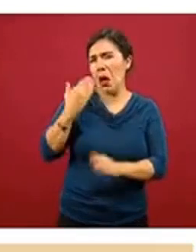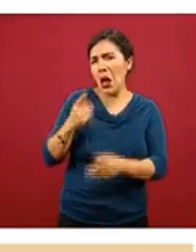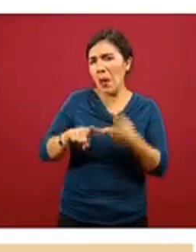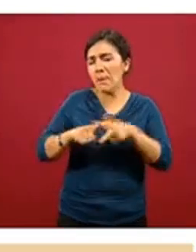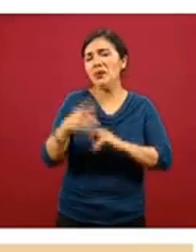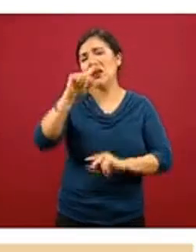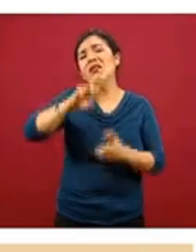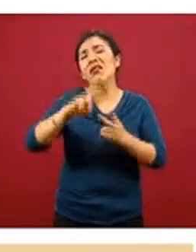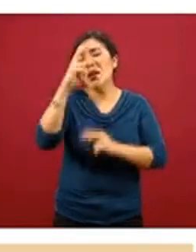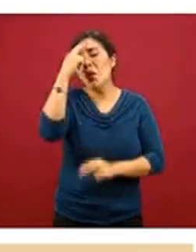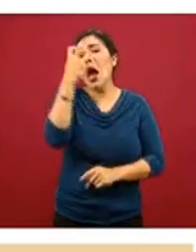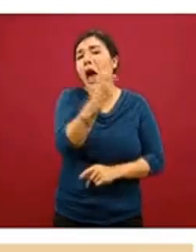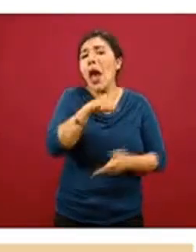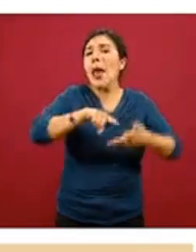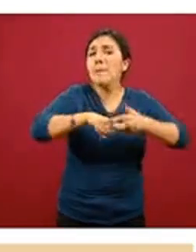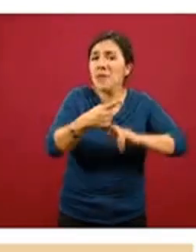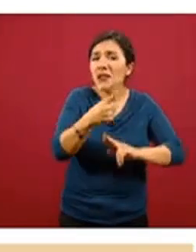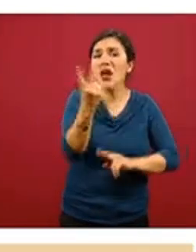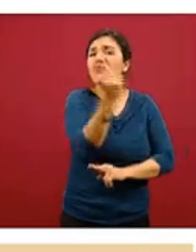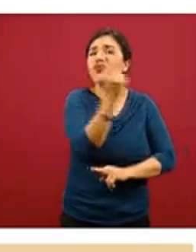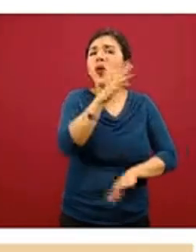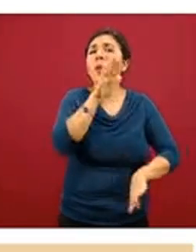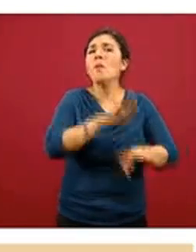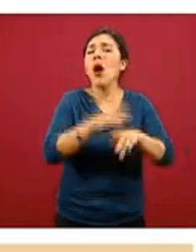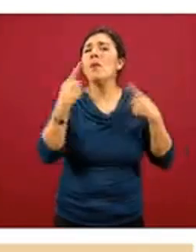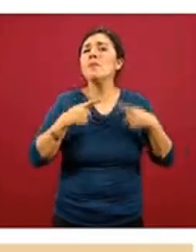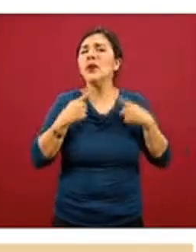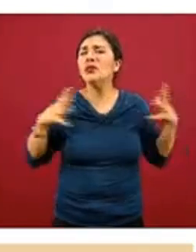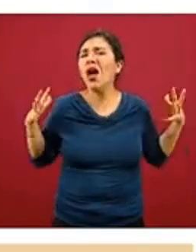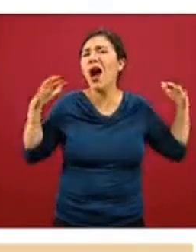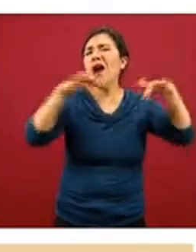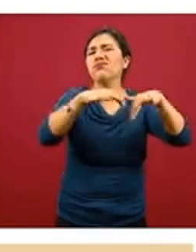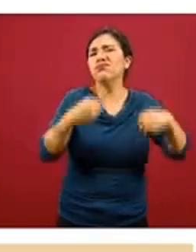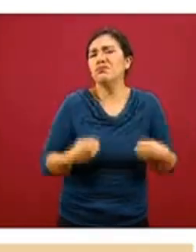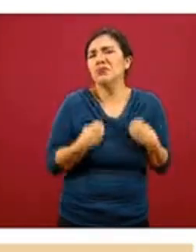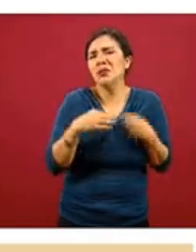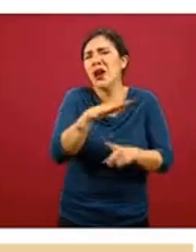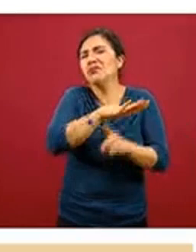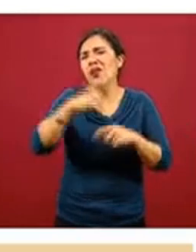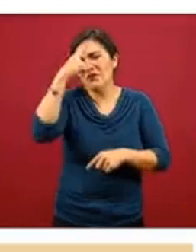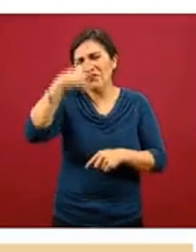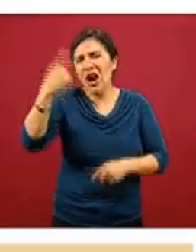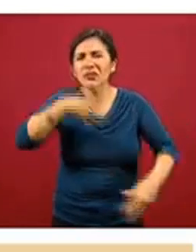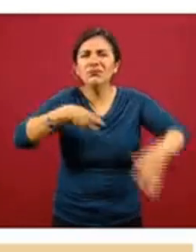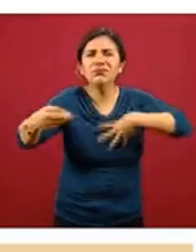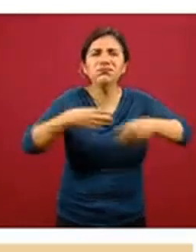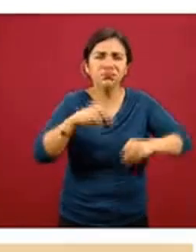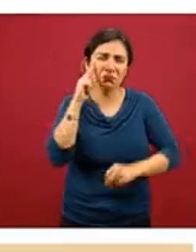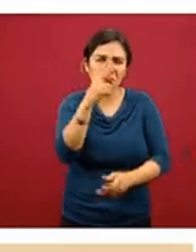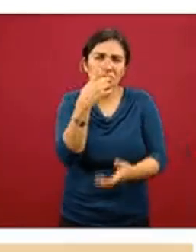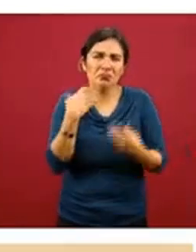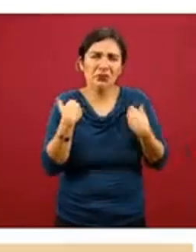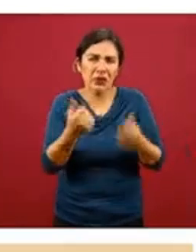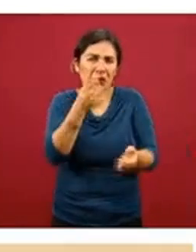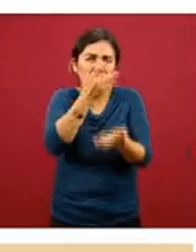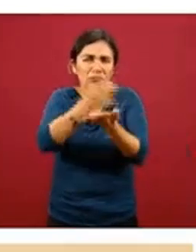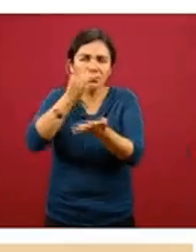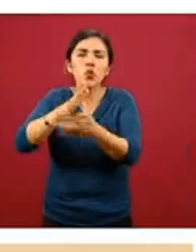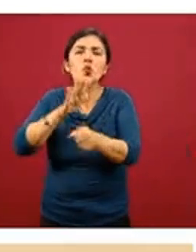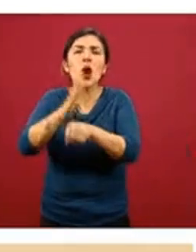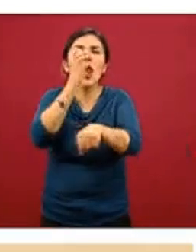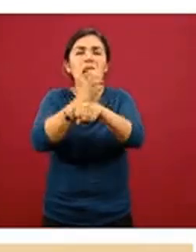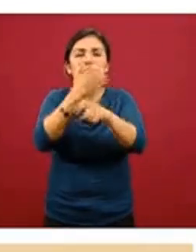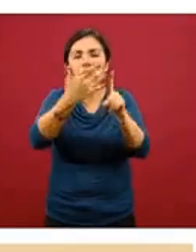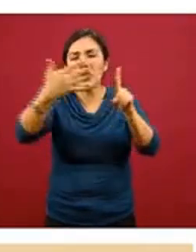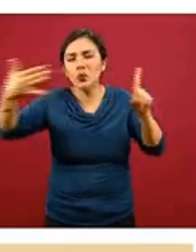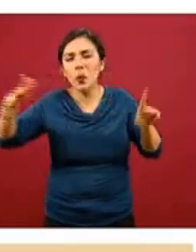ahí inició la transmisión, recordando que son estados con alta densidad poblacional, y bueno, podemos rápidamente identificar cuáles son los estados que